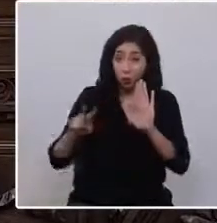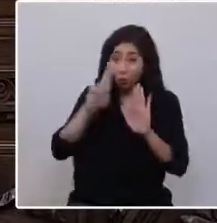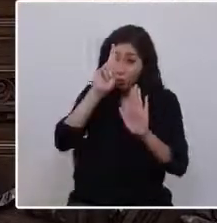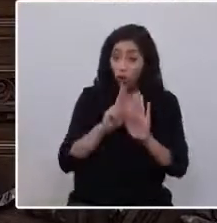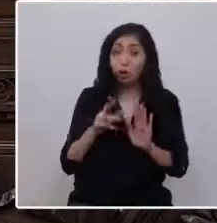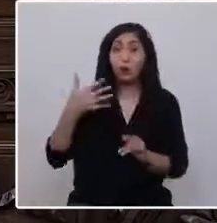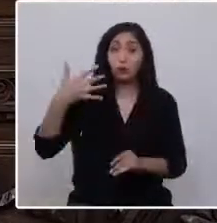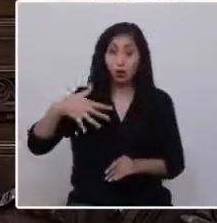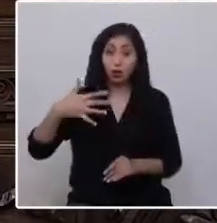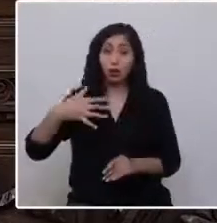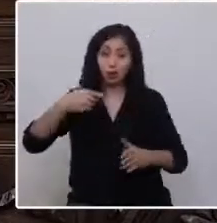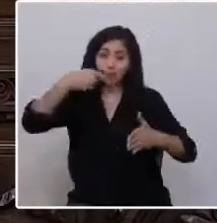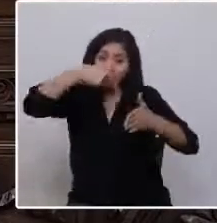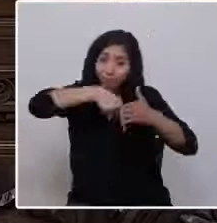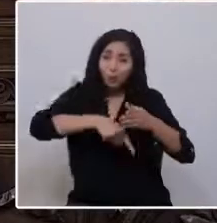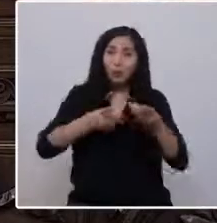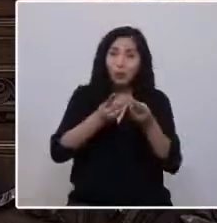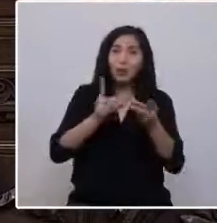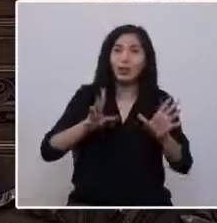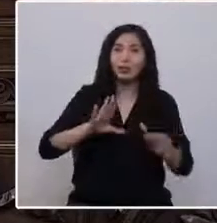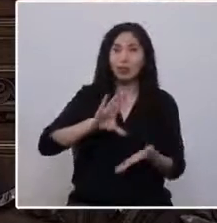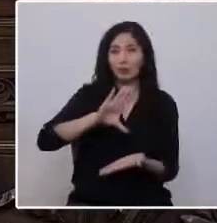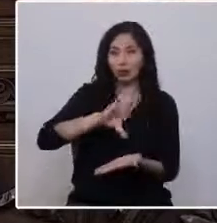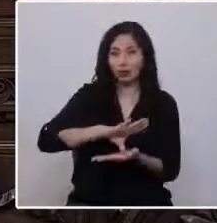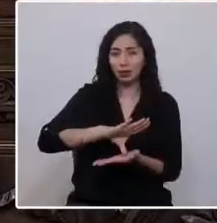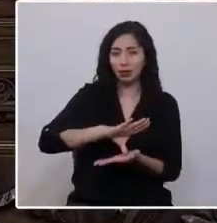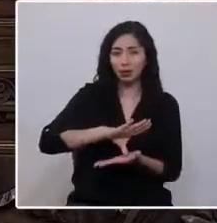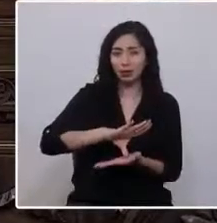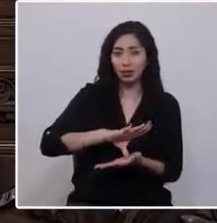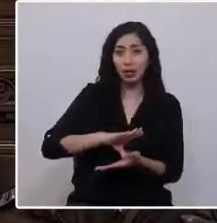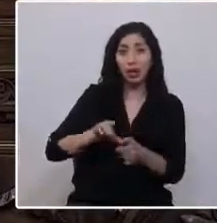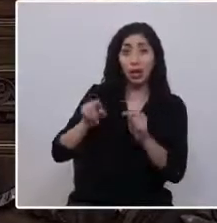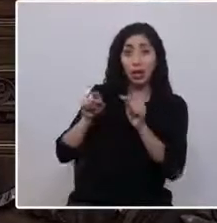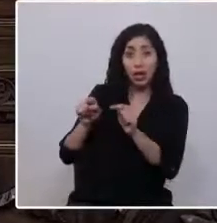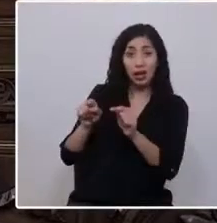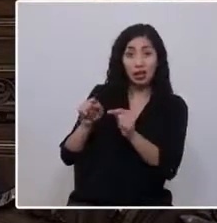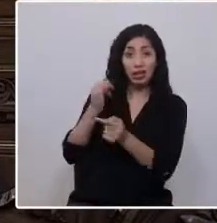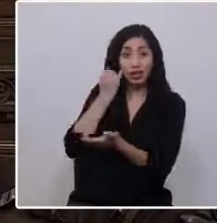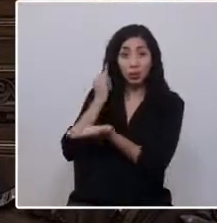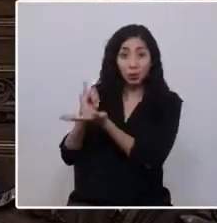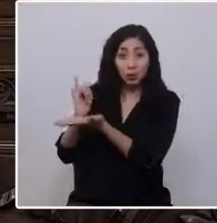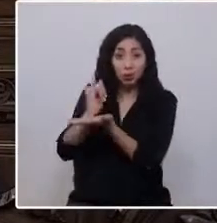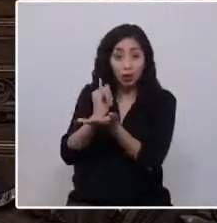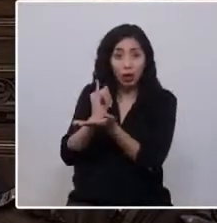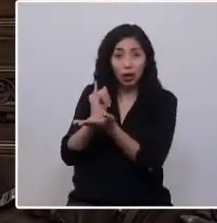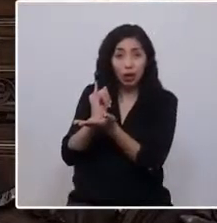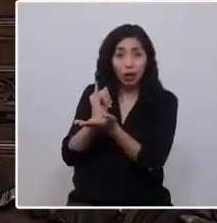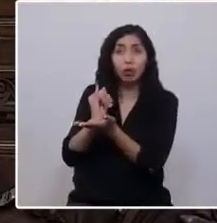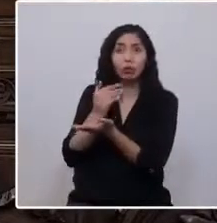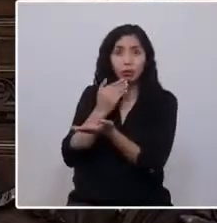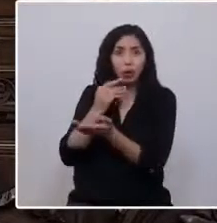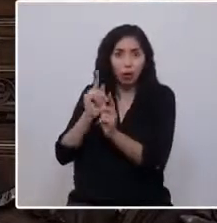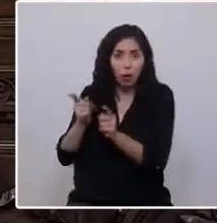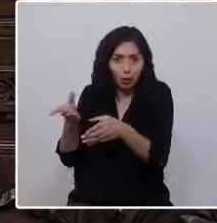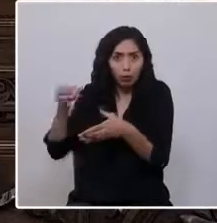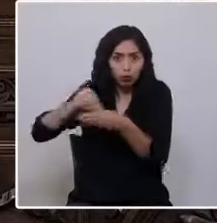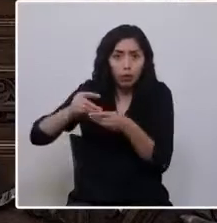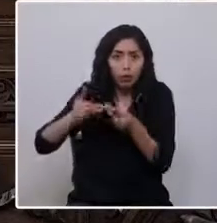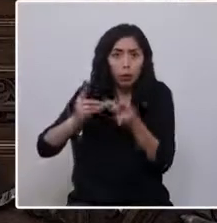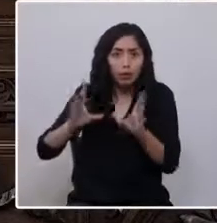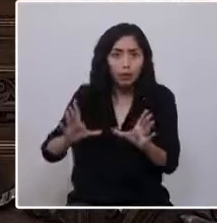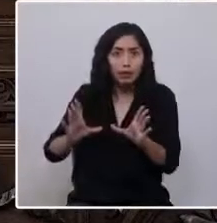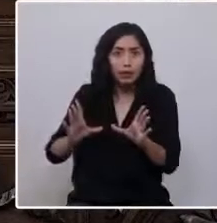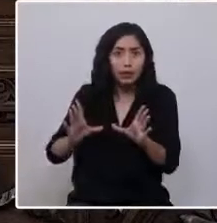profundización democrática y traer el país invocar a este organismo como instituciones permanentes de la democracia como causa de una supuesta